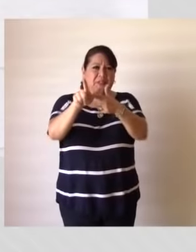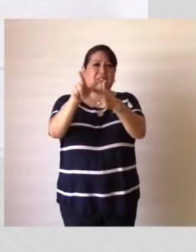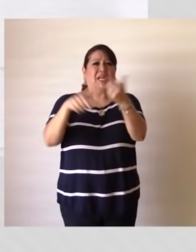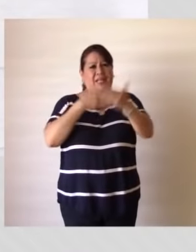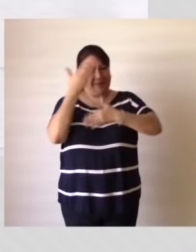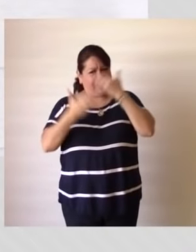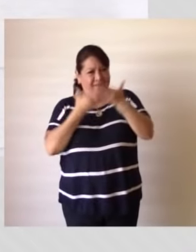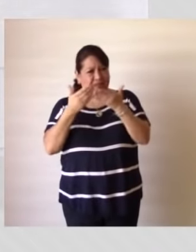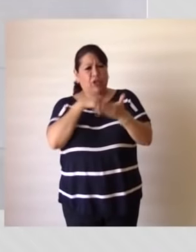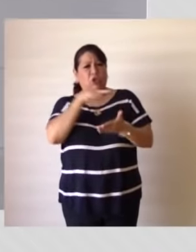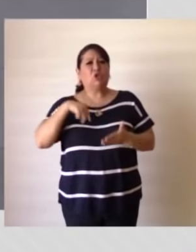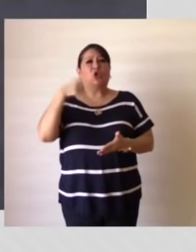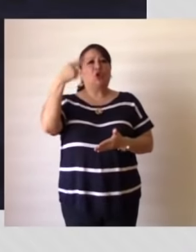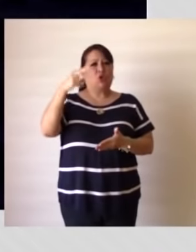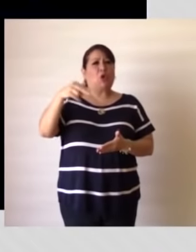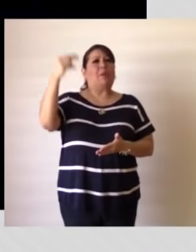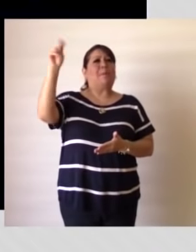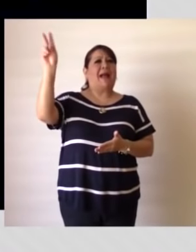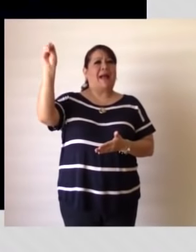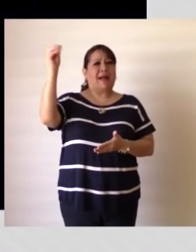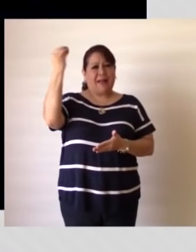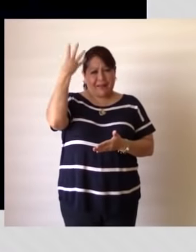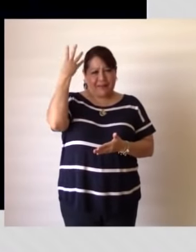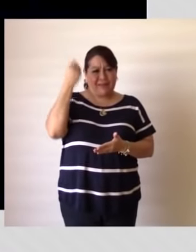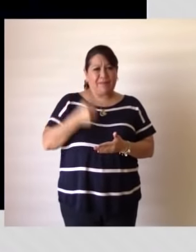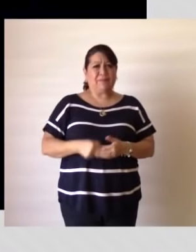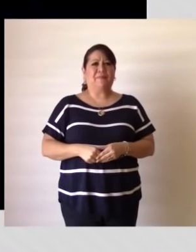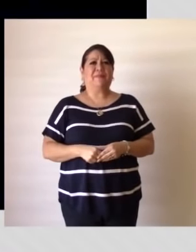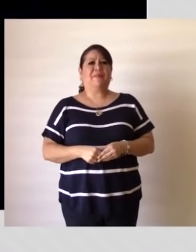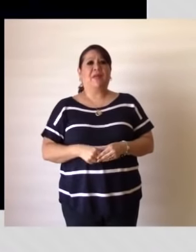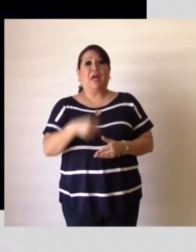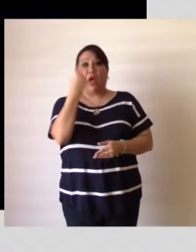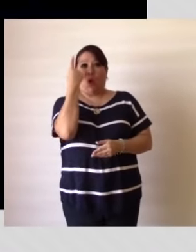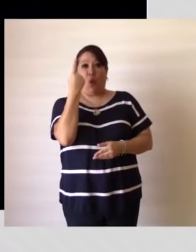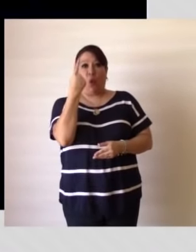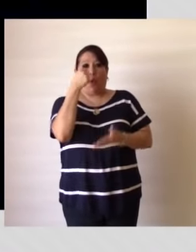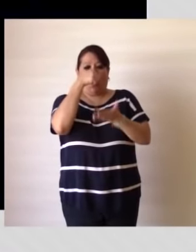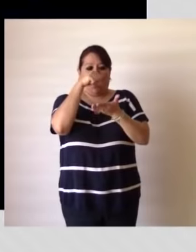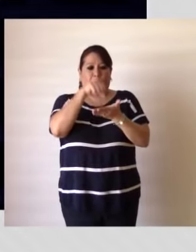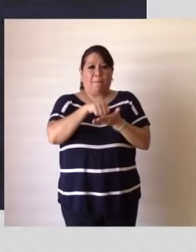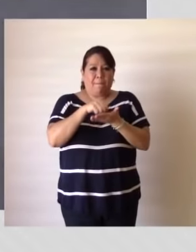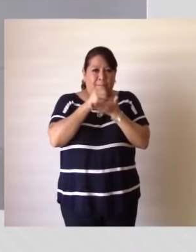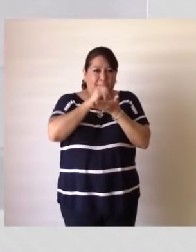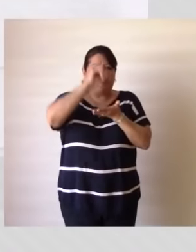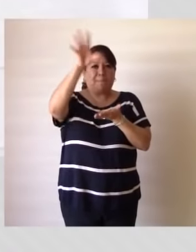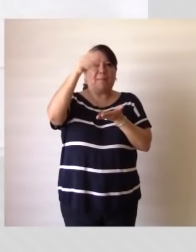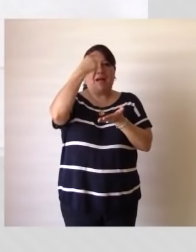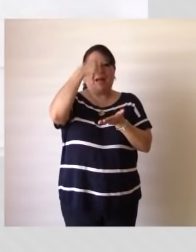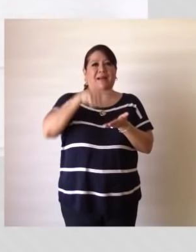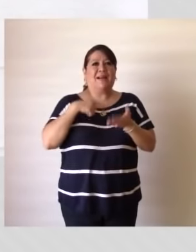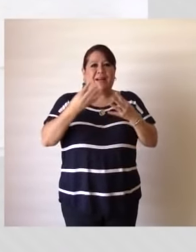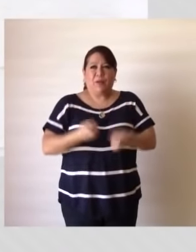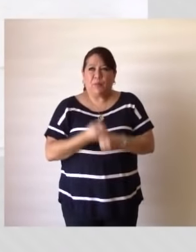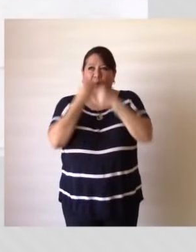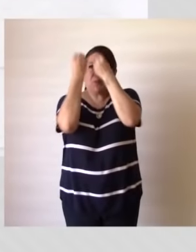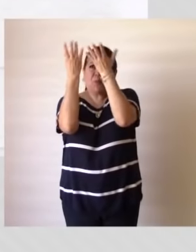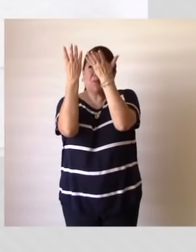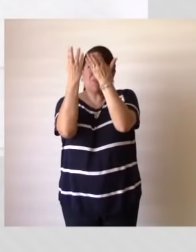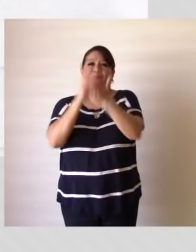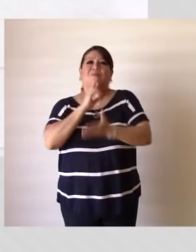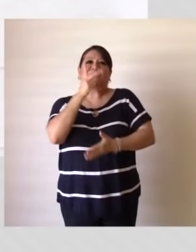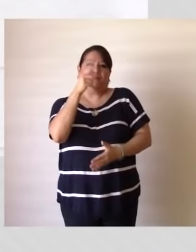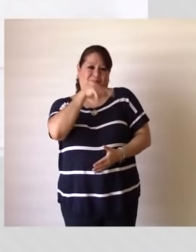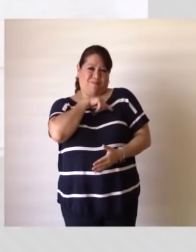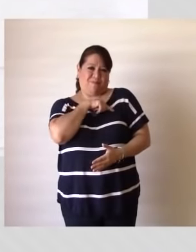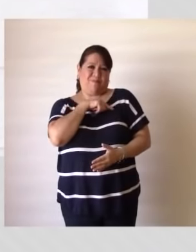esta predicación un mensaje para ofrecer lo mejor vamos a ver que nos enseña la palabra